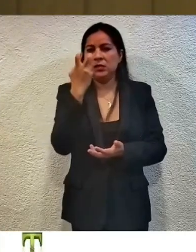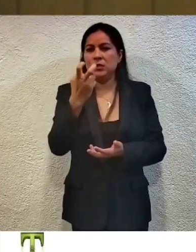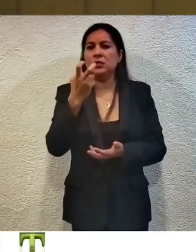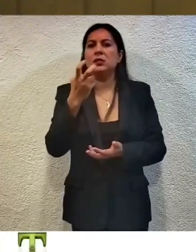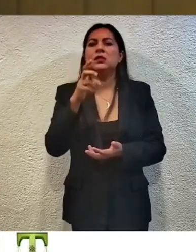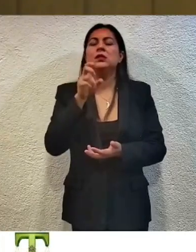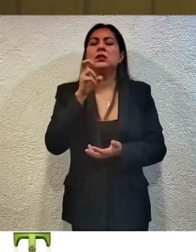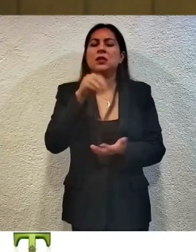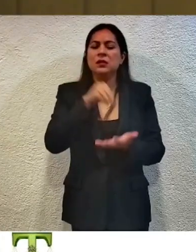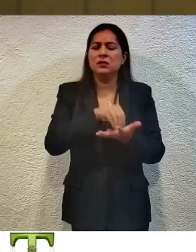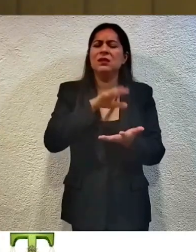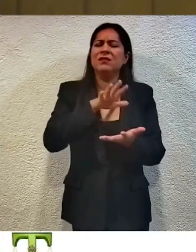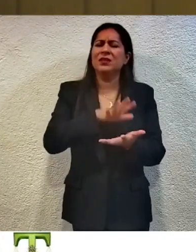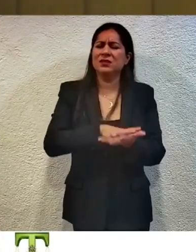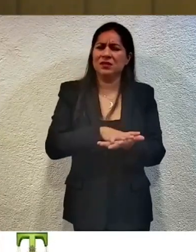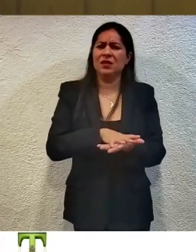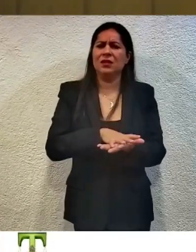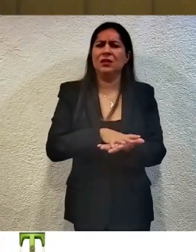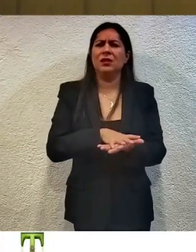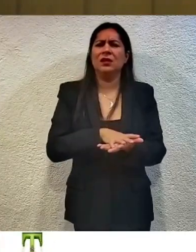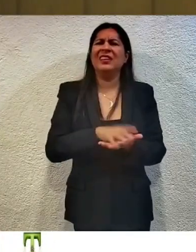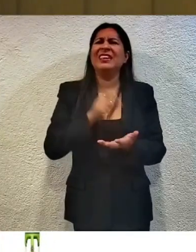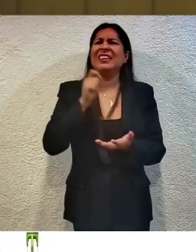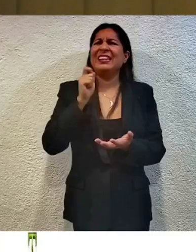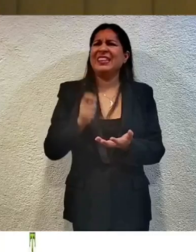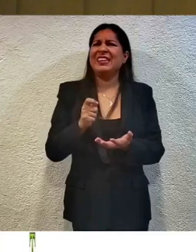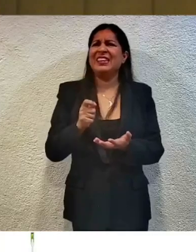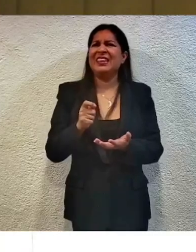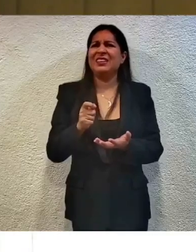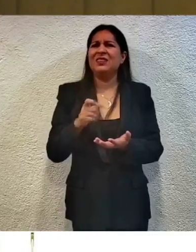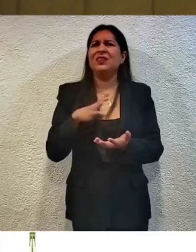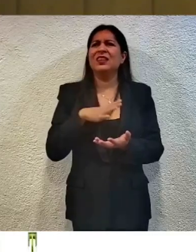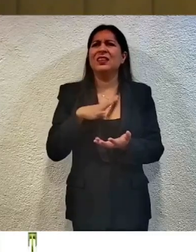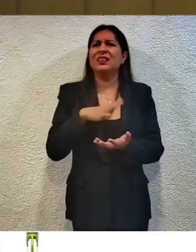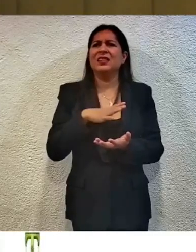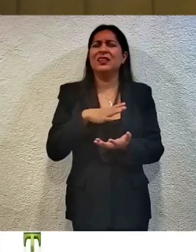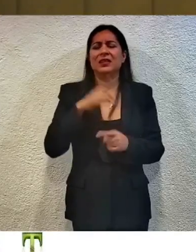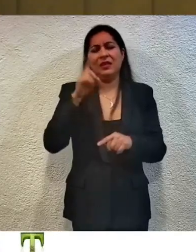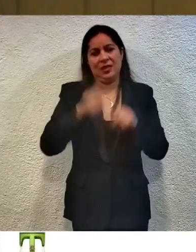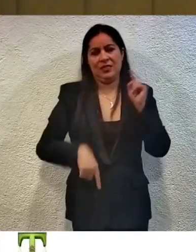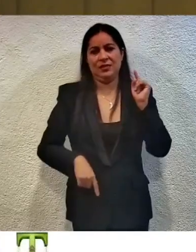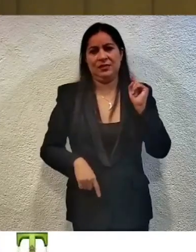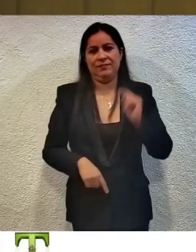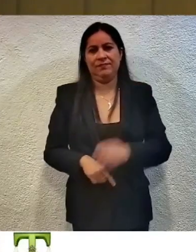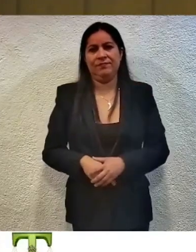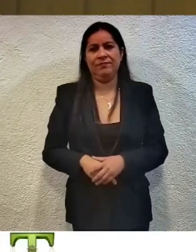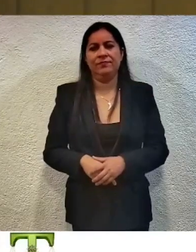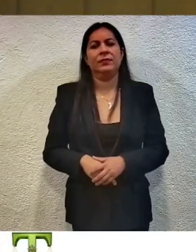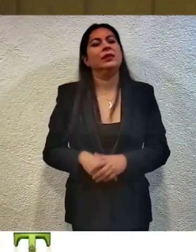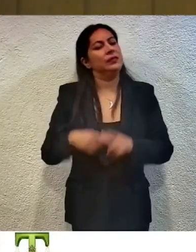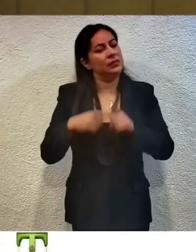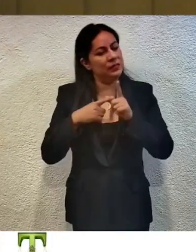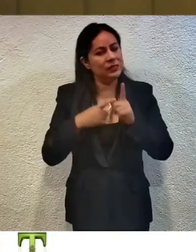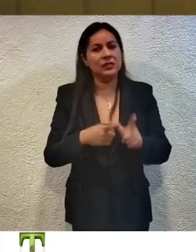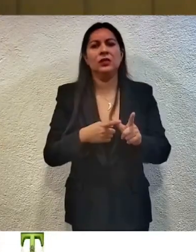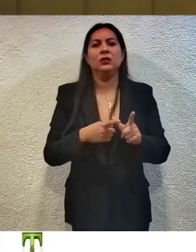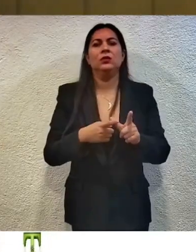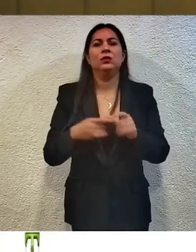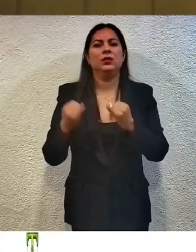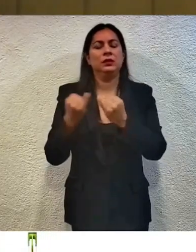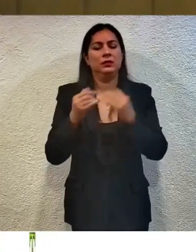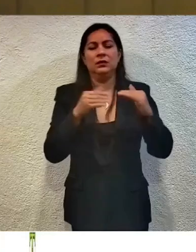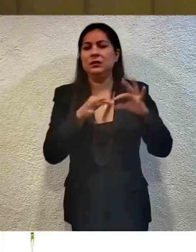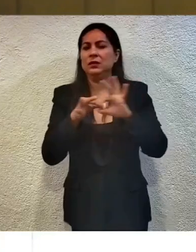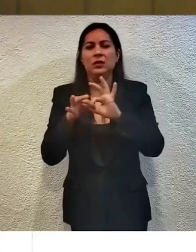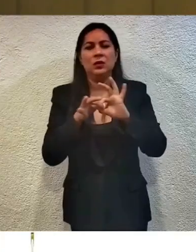y establecer qué es lo que tiene que ponderar. E insisto, esto es congruente con